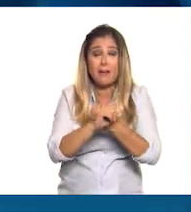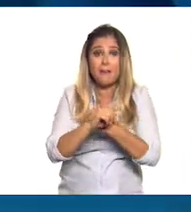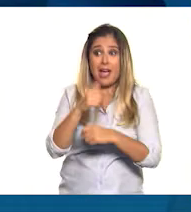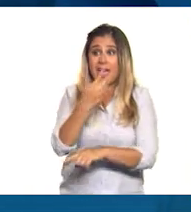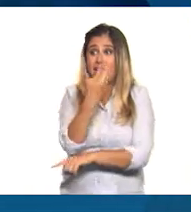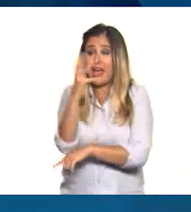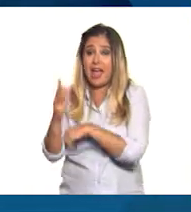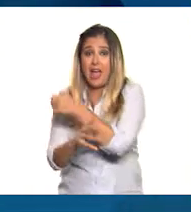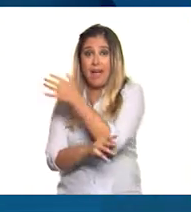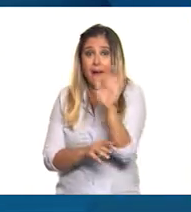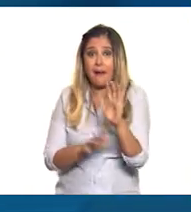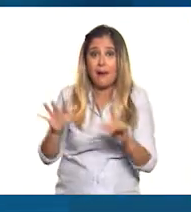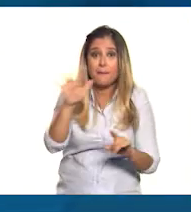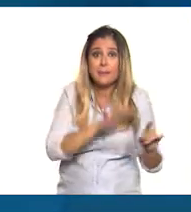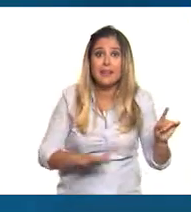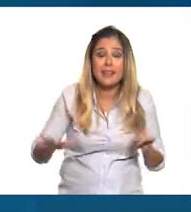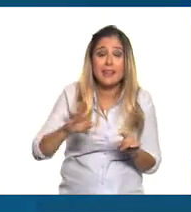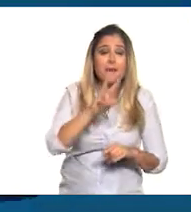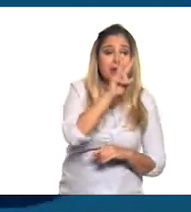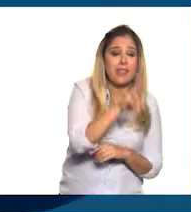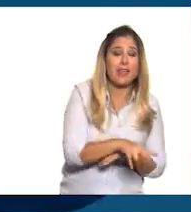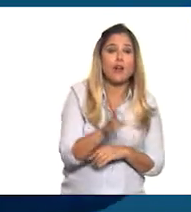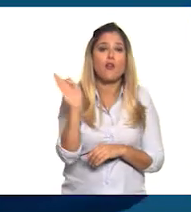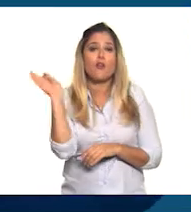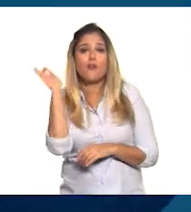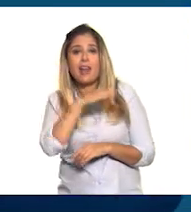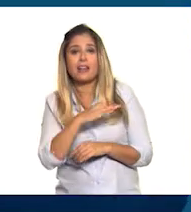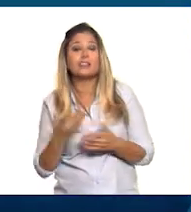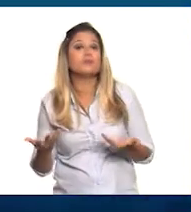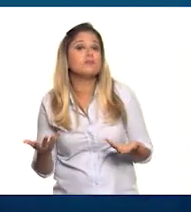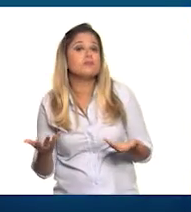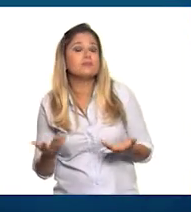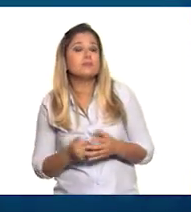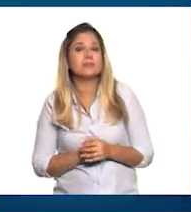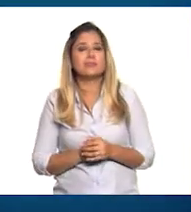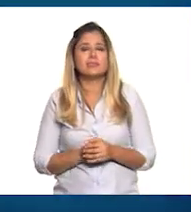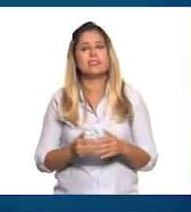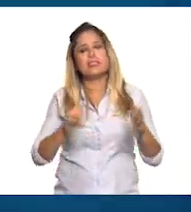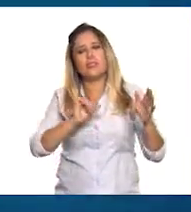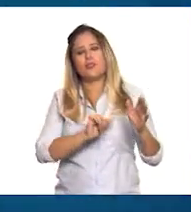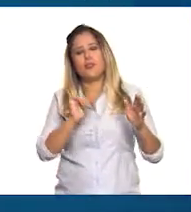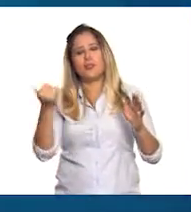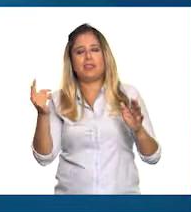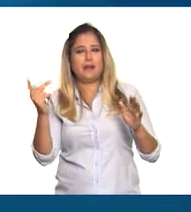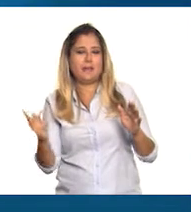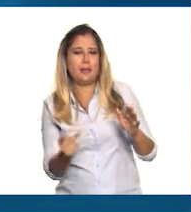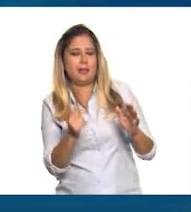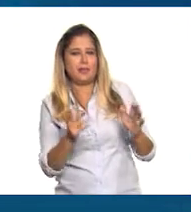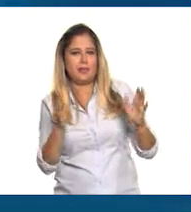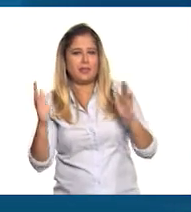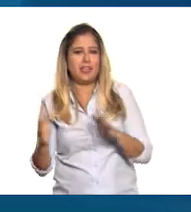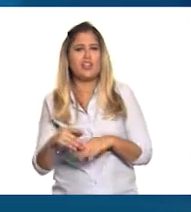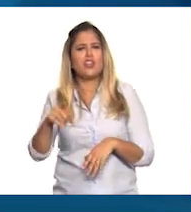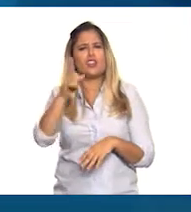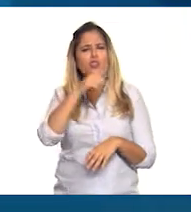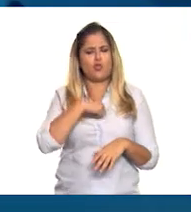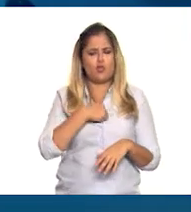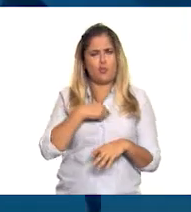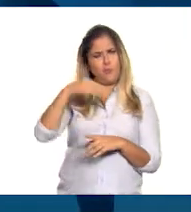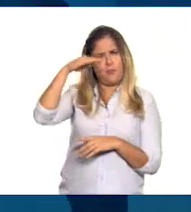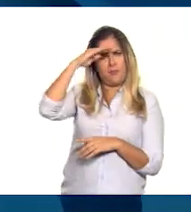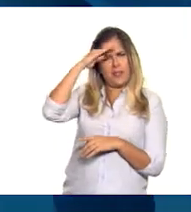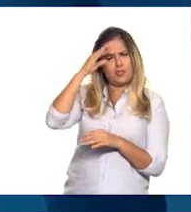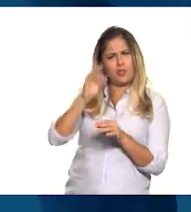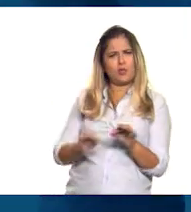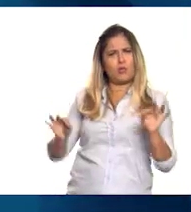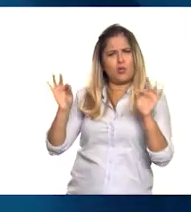ambiente? ¿Verdadero? ¿Falso? Muy bien. Y la otra pregunta sería, ¿considero importante poner